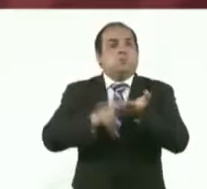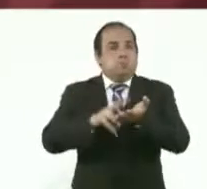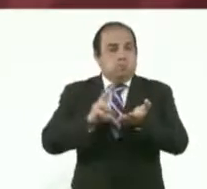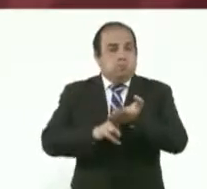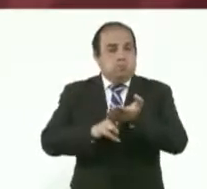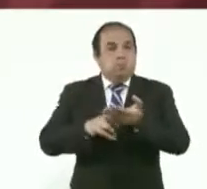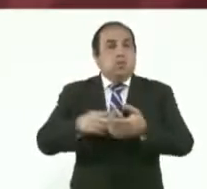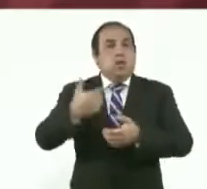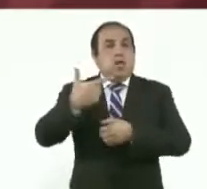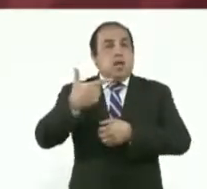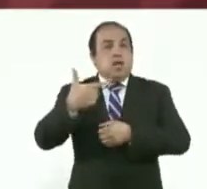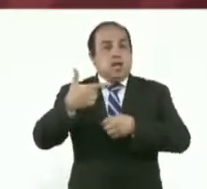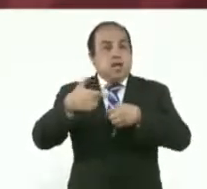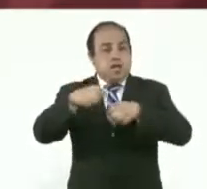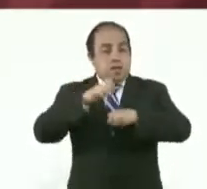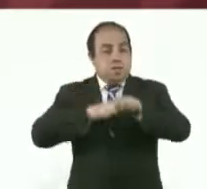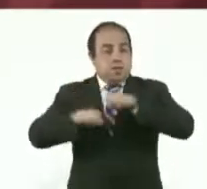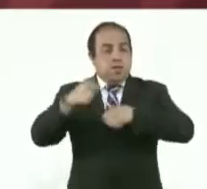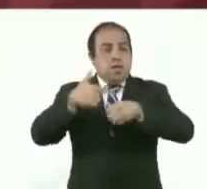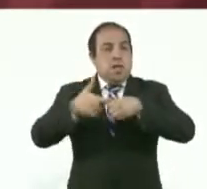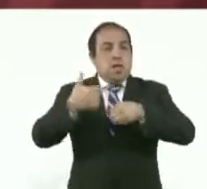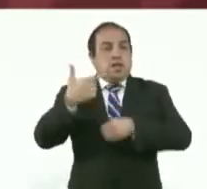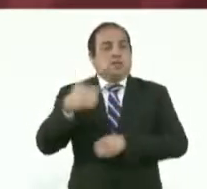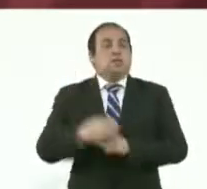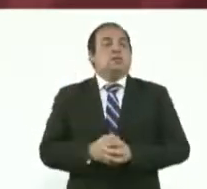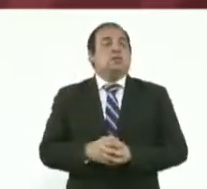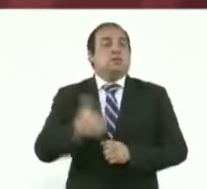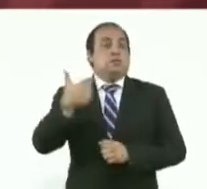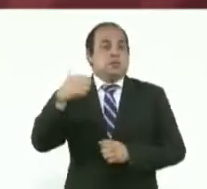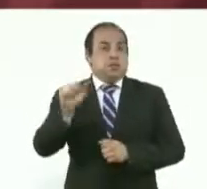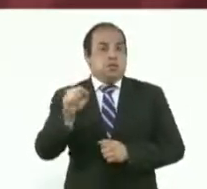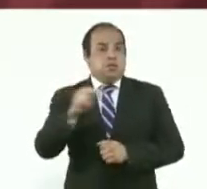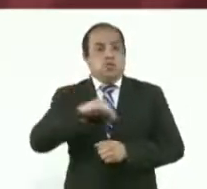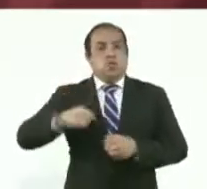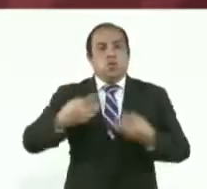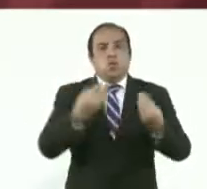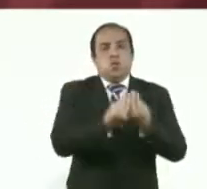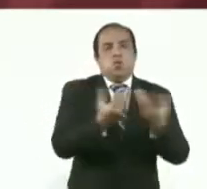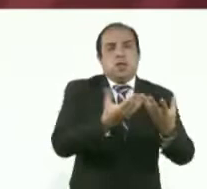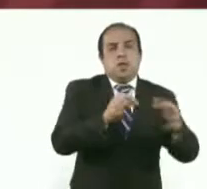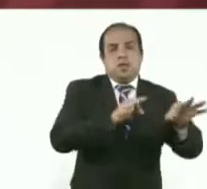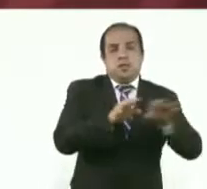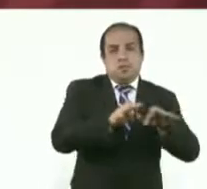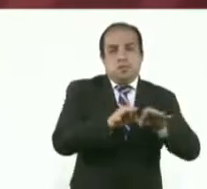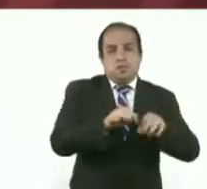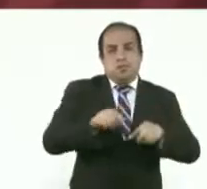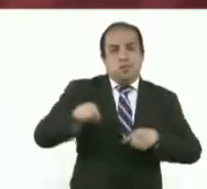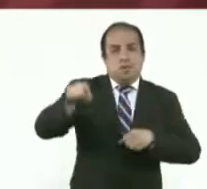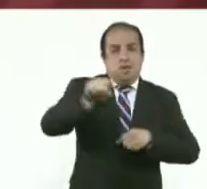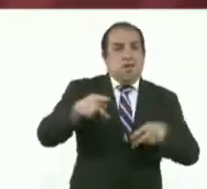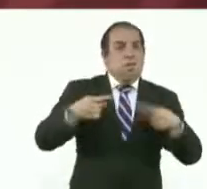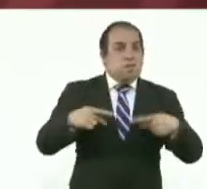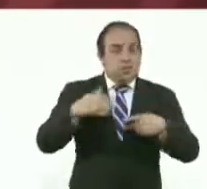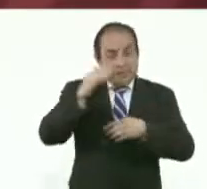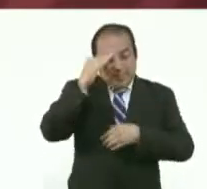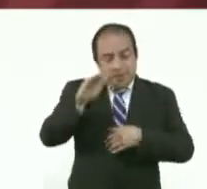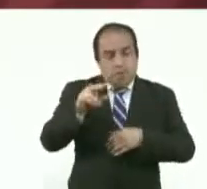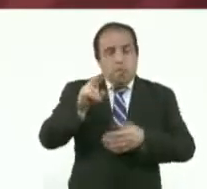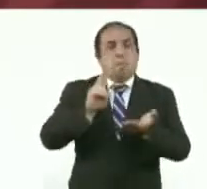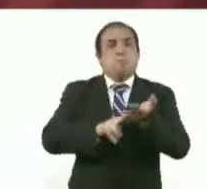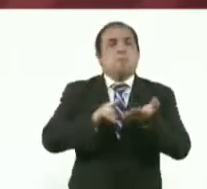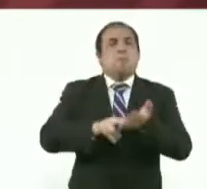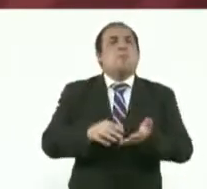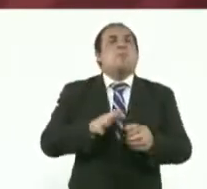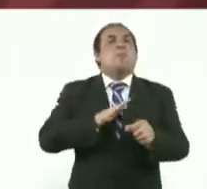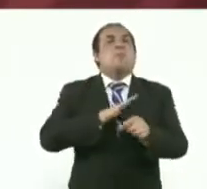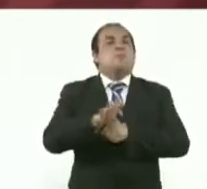gasolineras, pero nosotros vamos a hacer junto con ellos un trabajo para que la gente sepa cuál es el precio en